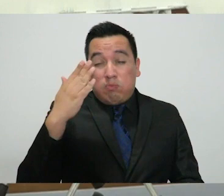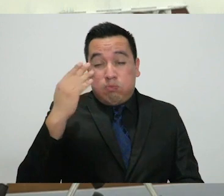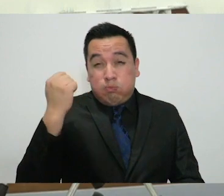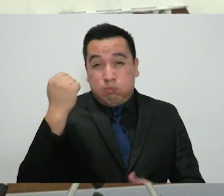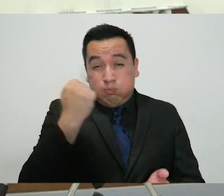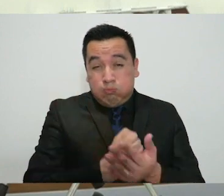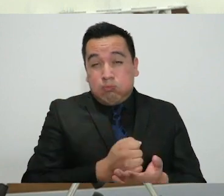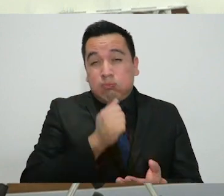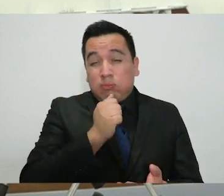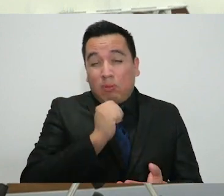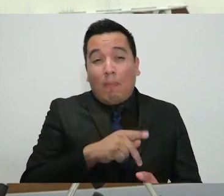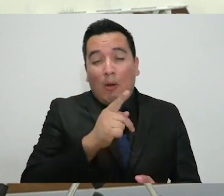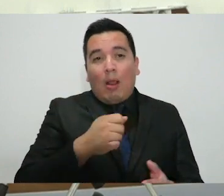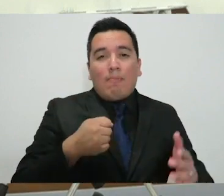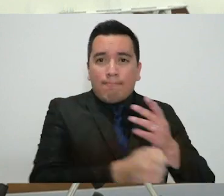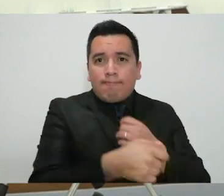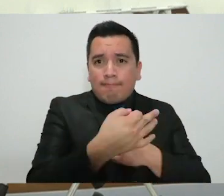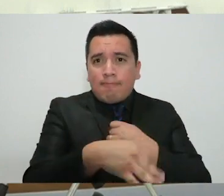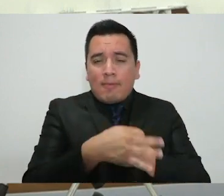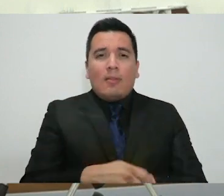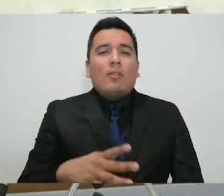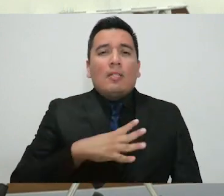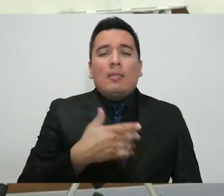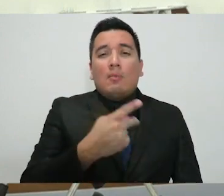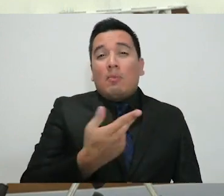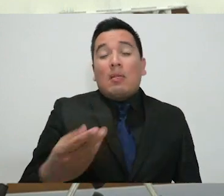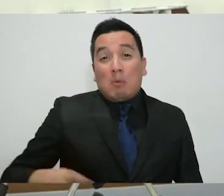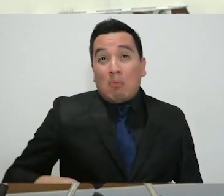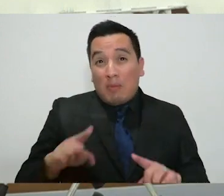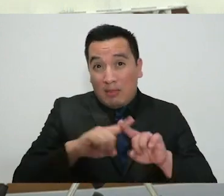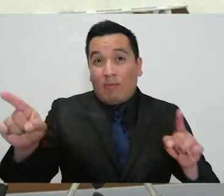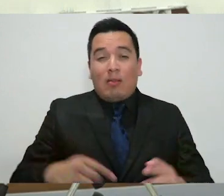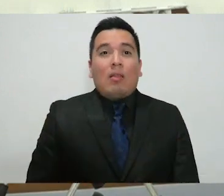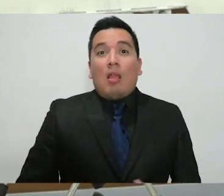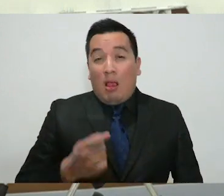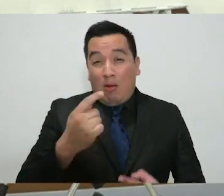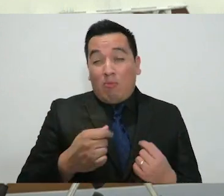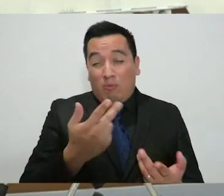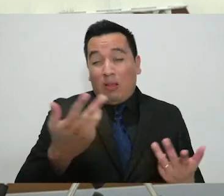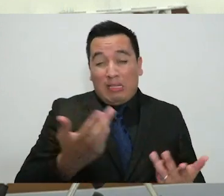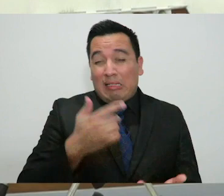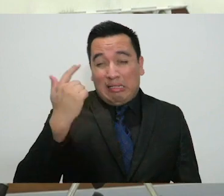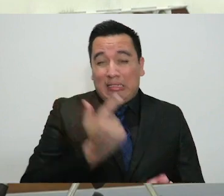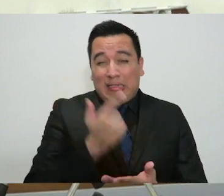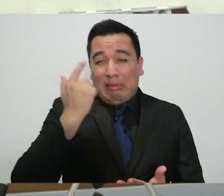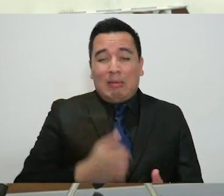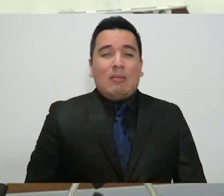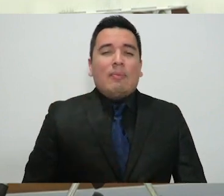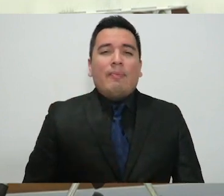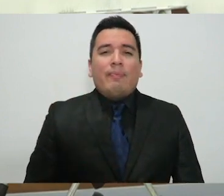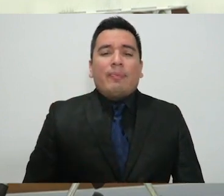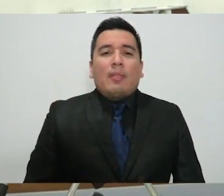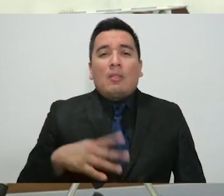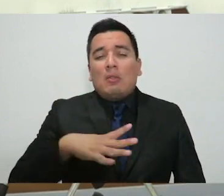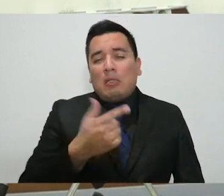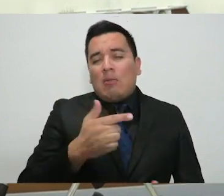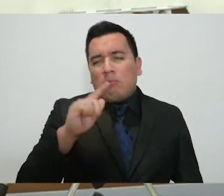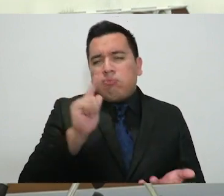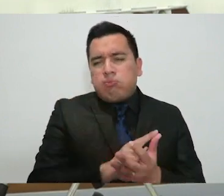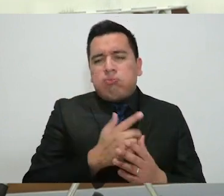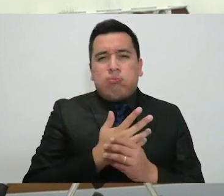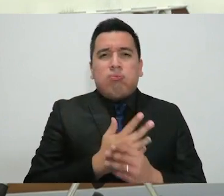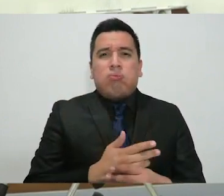recluidos. Los tipos de delitos son diferentes, hay quienes han cometido delitos graves, y ahí el sistema penal dice